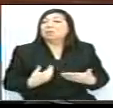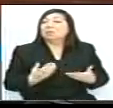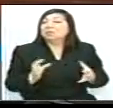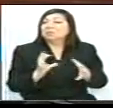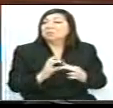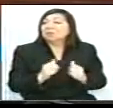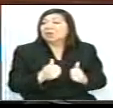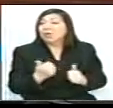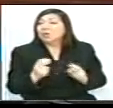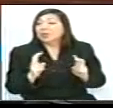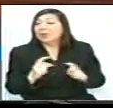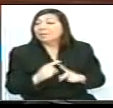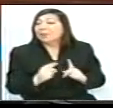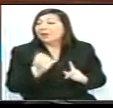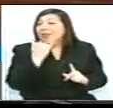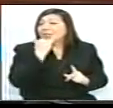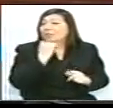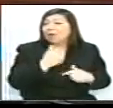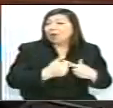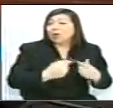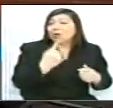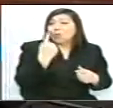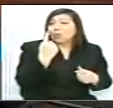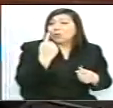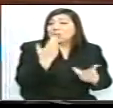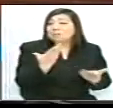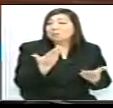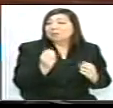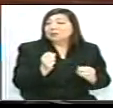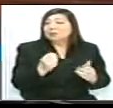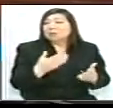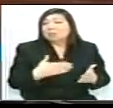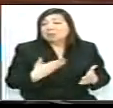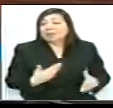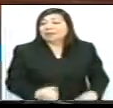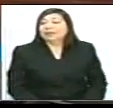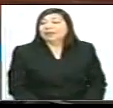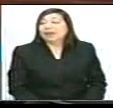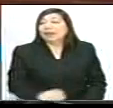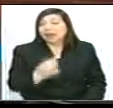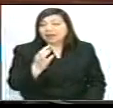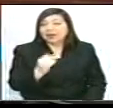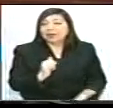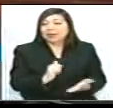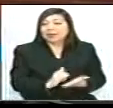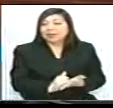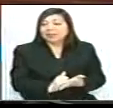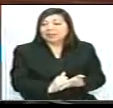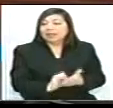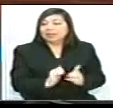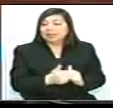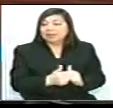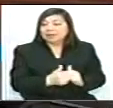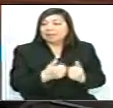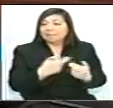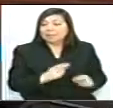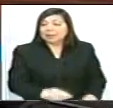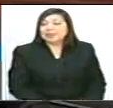bien en algunos puntos, pero equivocado solamente en uno. Si es que fuera así, creo que merece una corrección